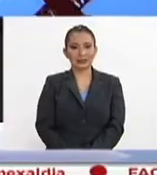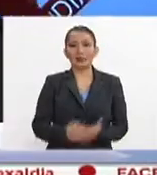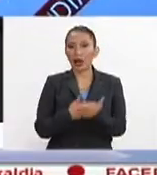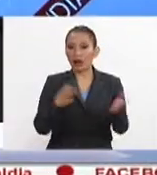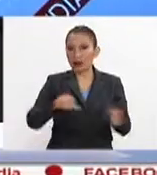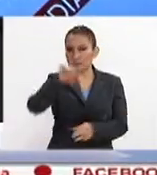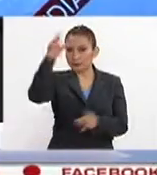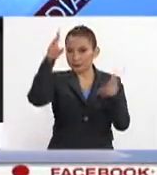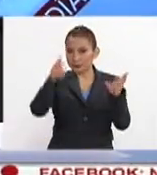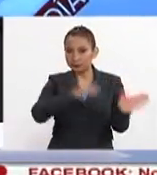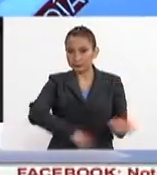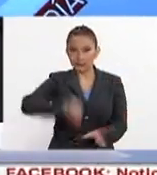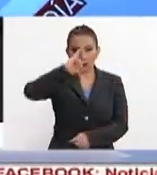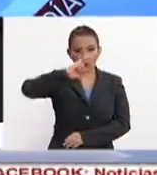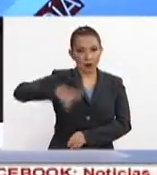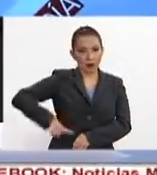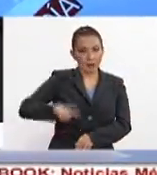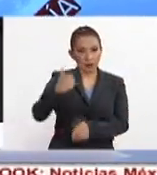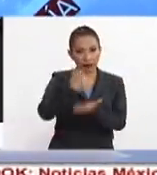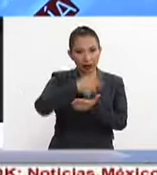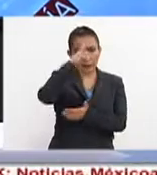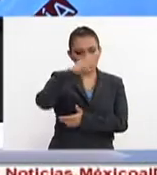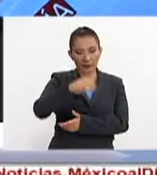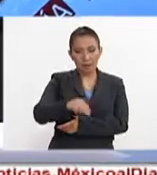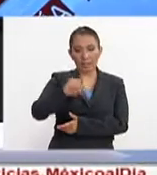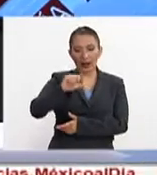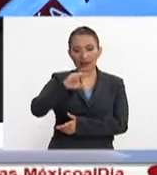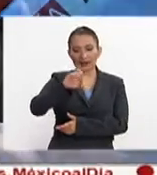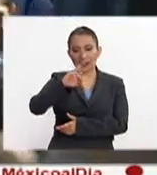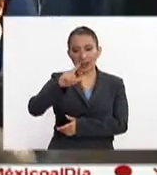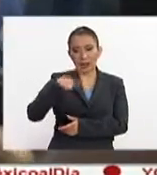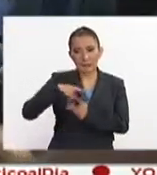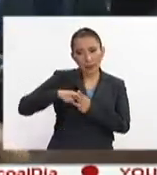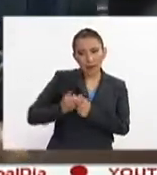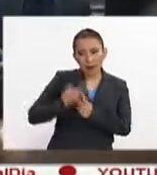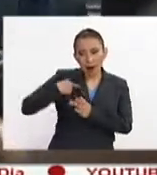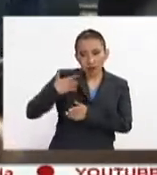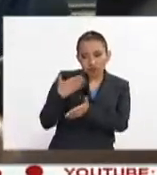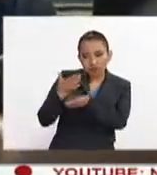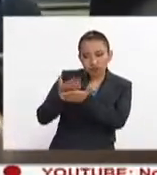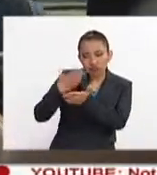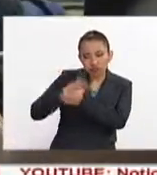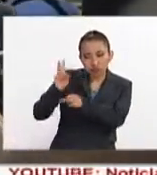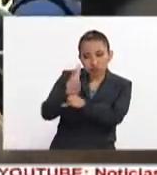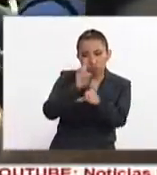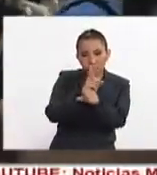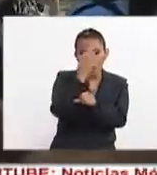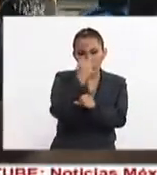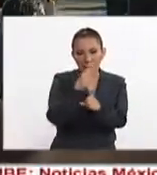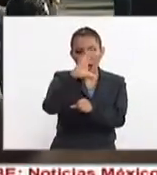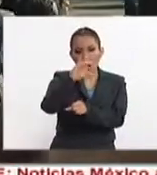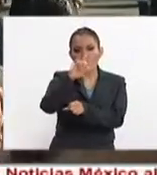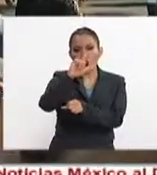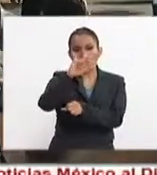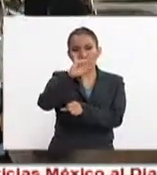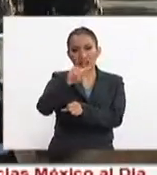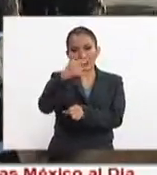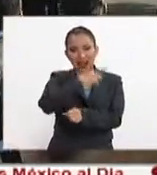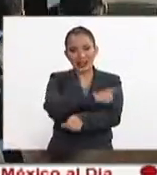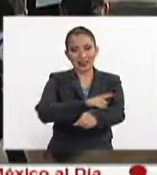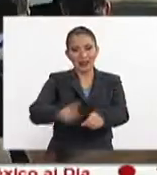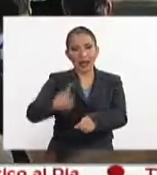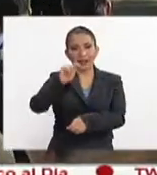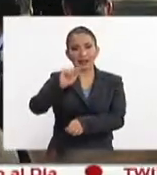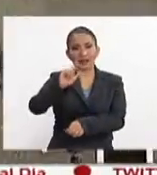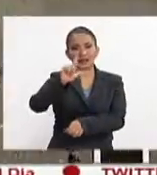Vamos a otros temas. El jefe de gobierno de la Ciudad de México, Miguel Ángel Mancera, encabezó un operativo de seguridad en 9 colonias de la